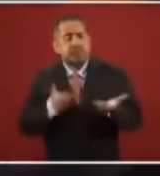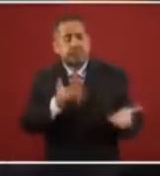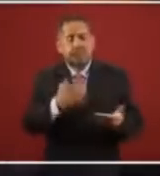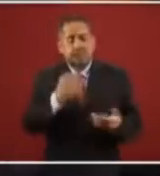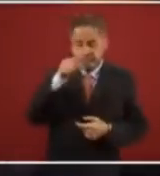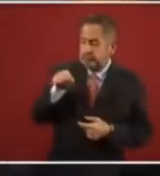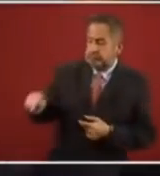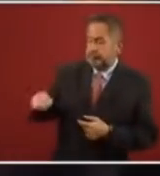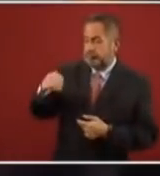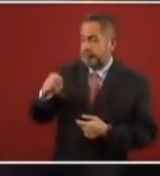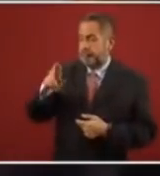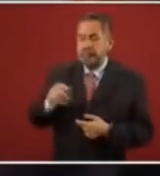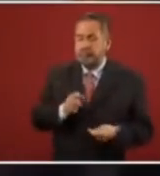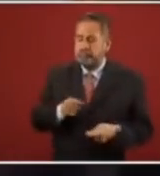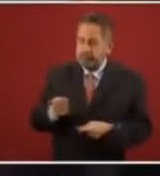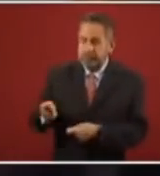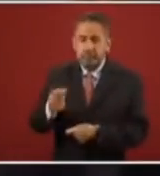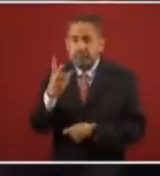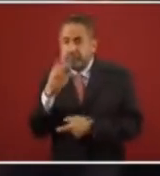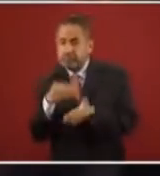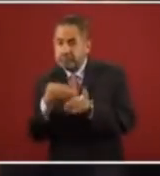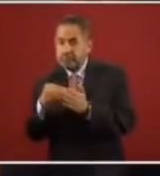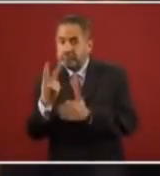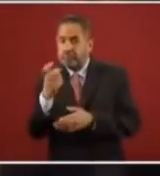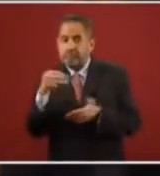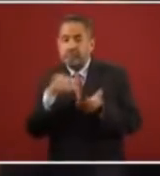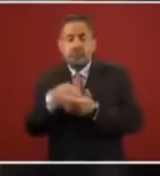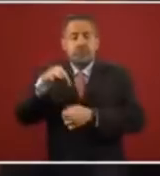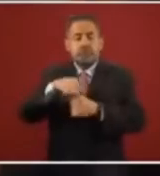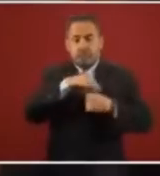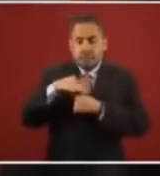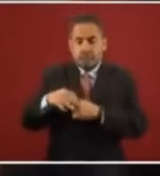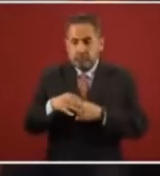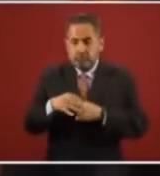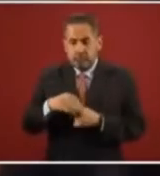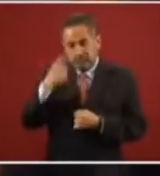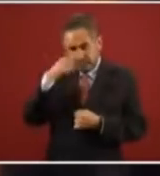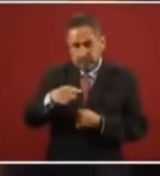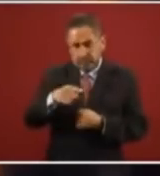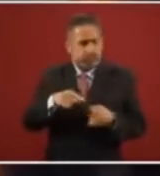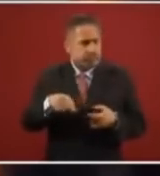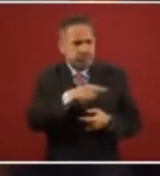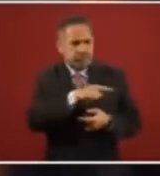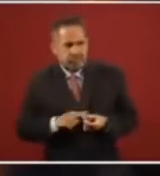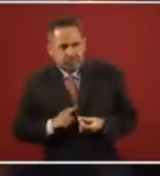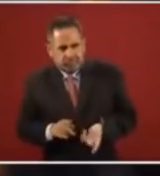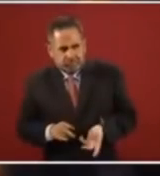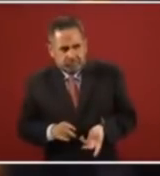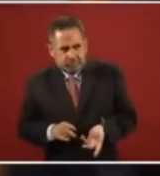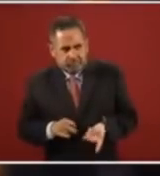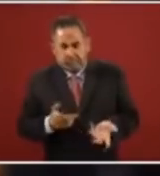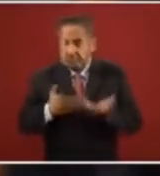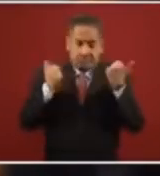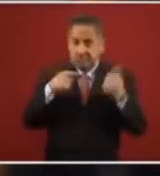Morena 3.200.000 votos que no sé, de marinos mercantes, que no sé dónde lo